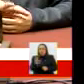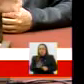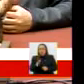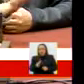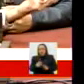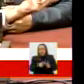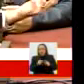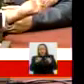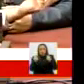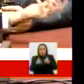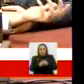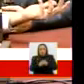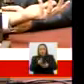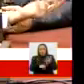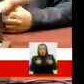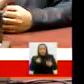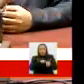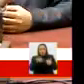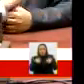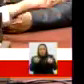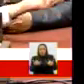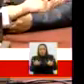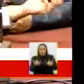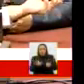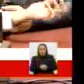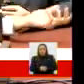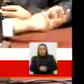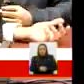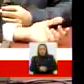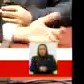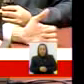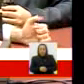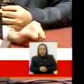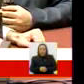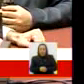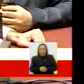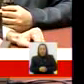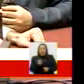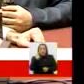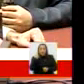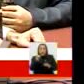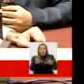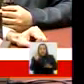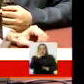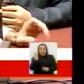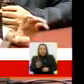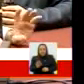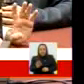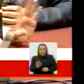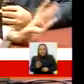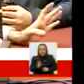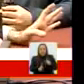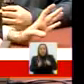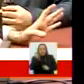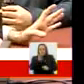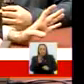Bueno, este grupo parlamentario que tenemos actualmente, perdón, estos parlamentarios que tenemos actualmente, solo han sido reelegidos el 10%, algo que nunca ocurrió